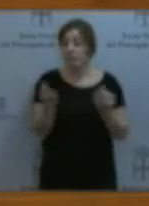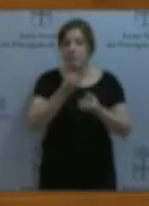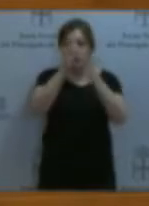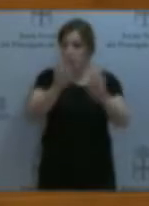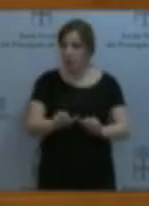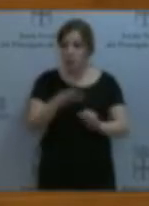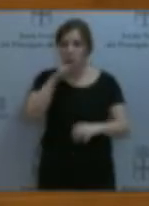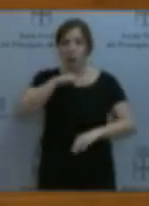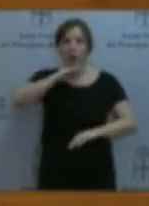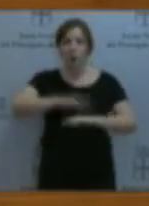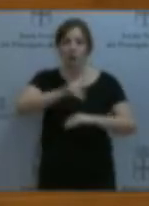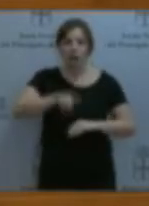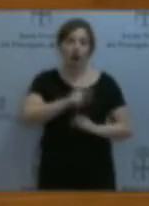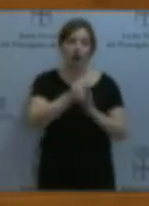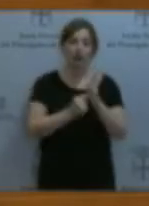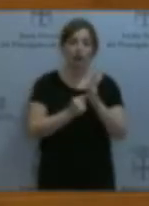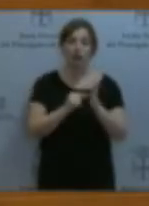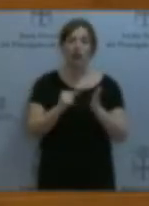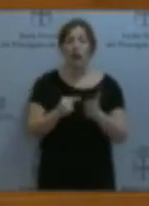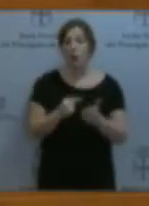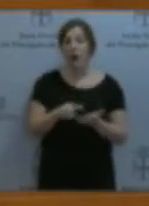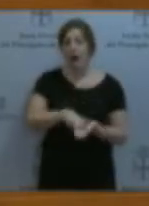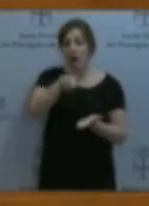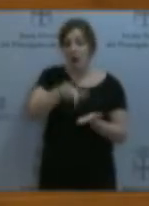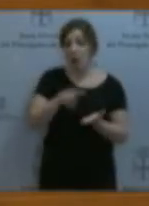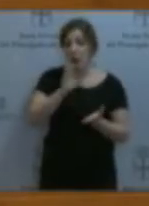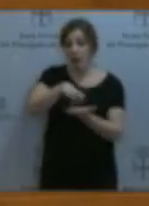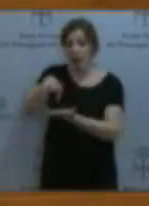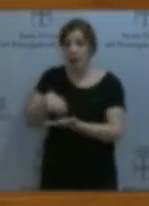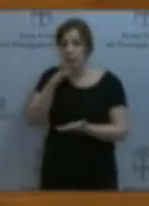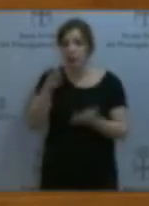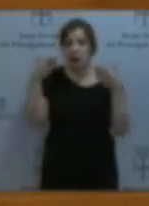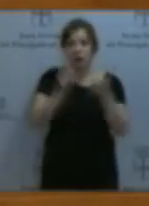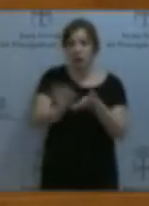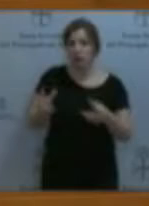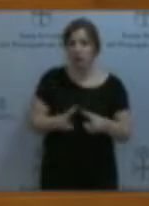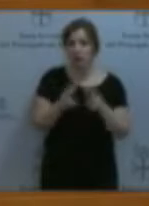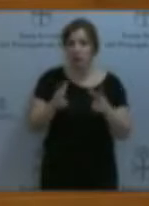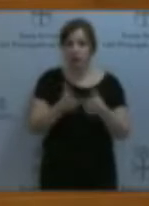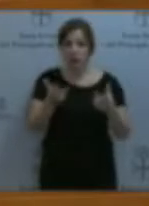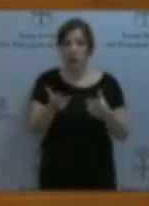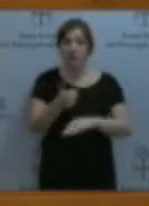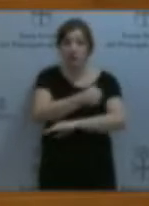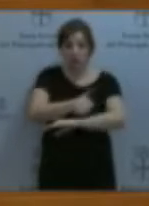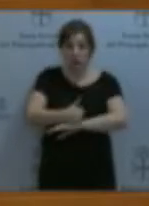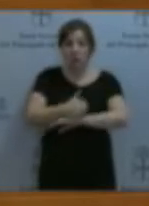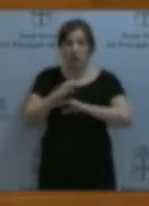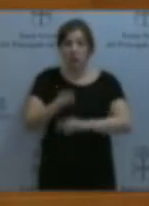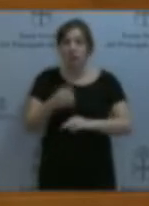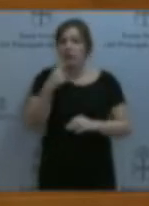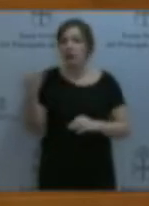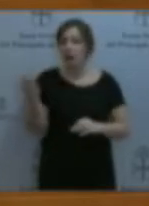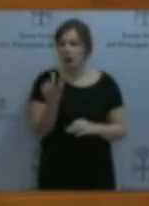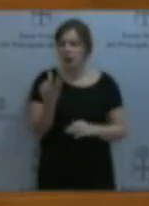sobre el cumplimiento de los requisitos de acreditación de centros de atención de servicios sociales. El Tribunal Supremo destapó con esto una